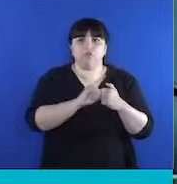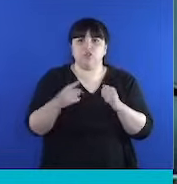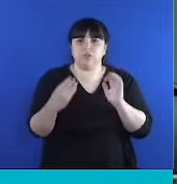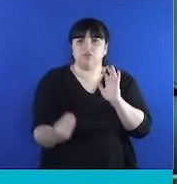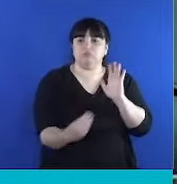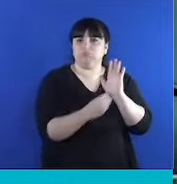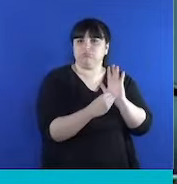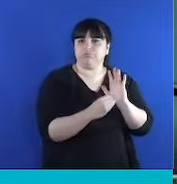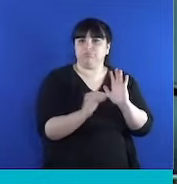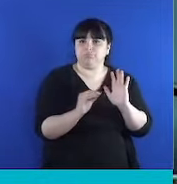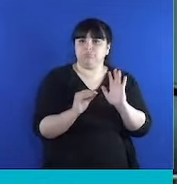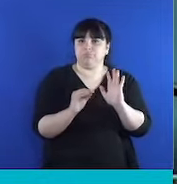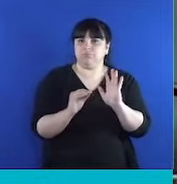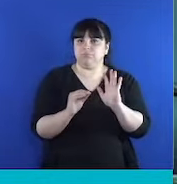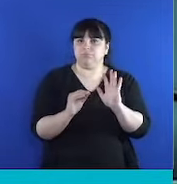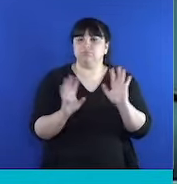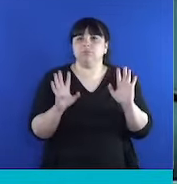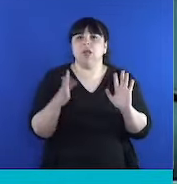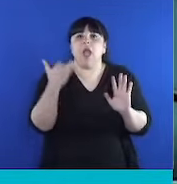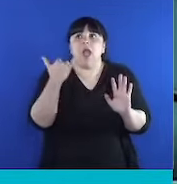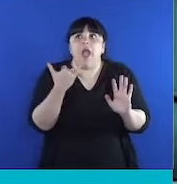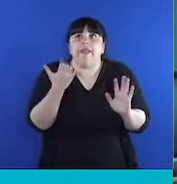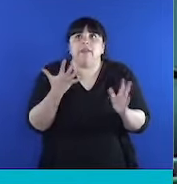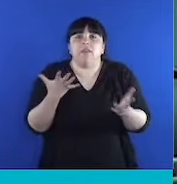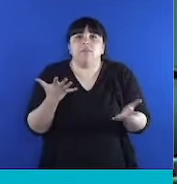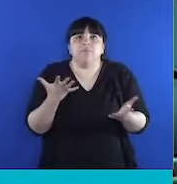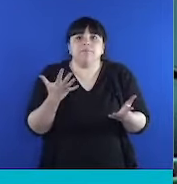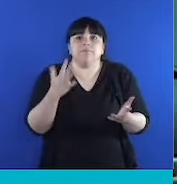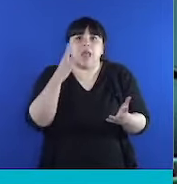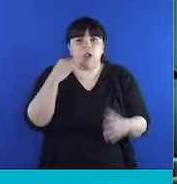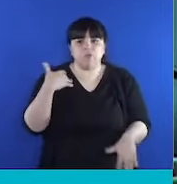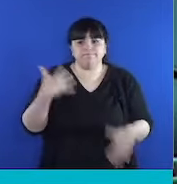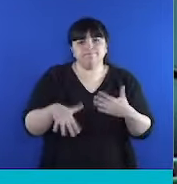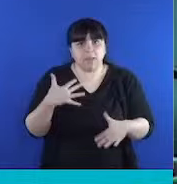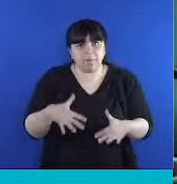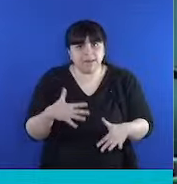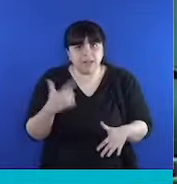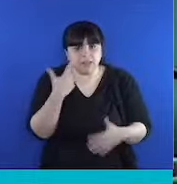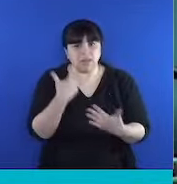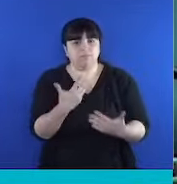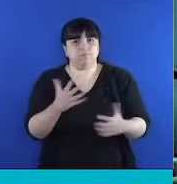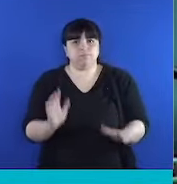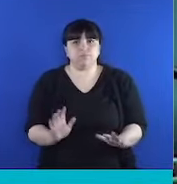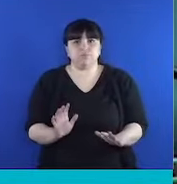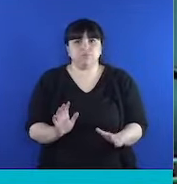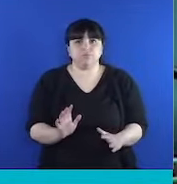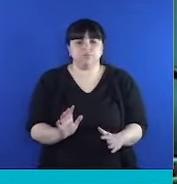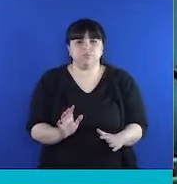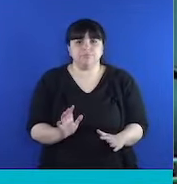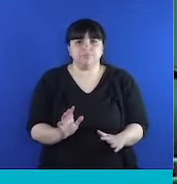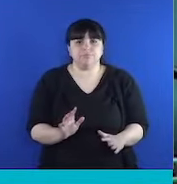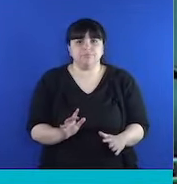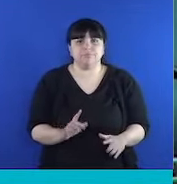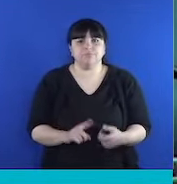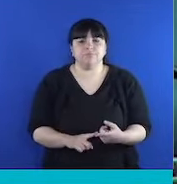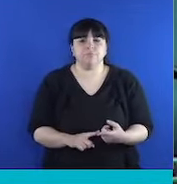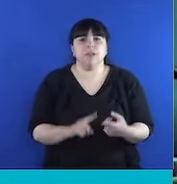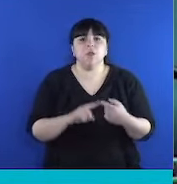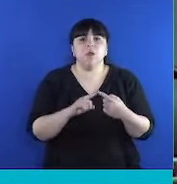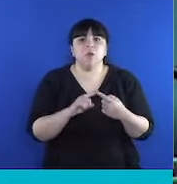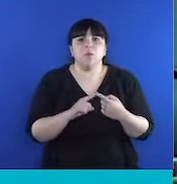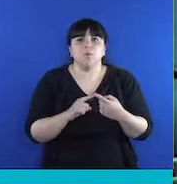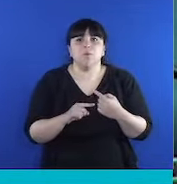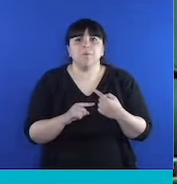tablas, pero que tienen ciertamente una cuota de urgencia significativa. Uno de ellos es el relacionado